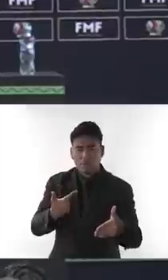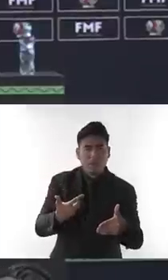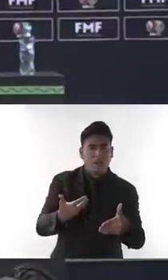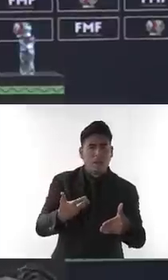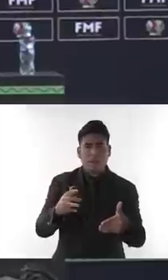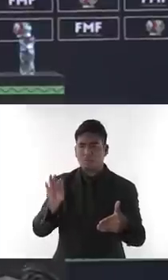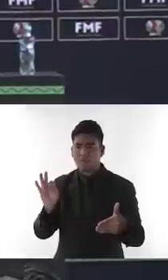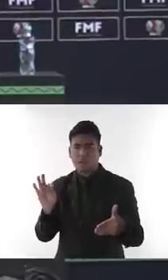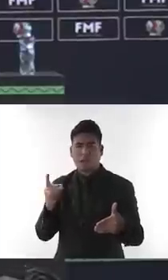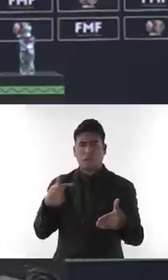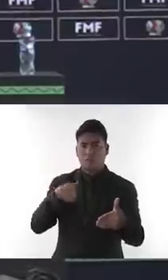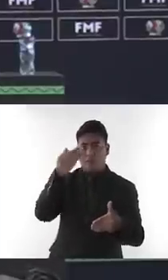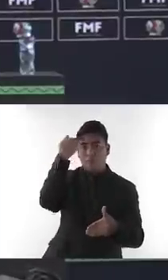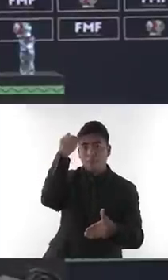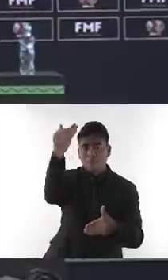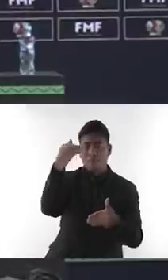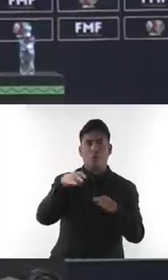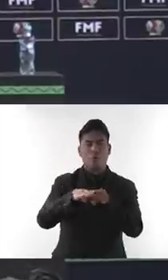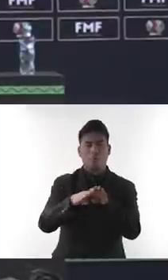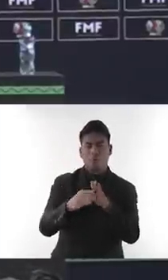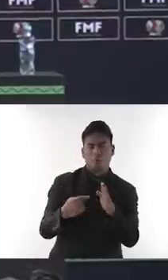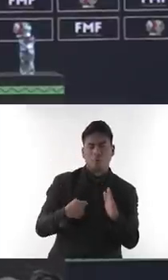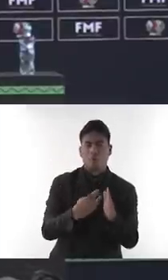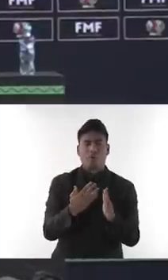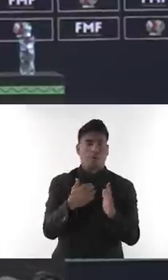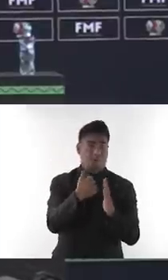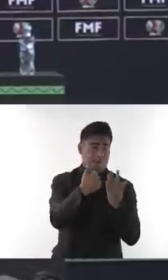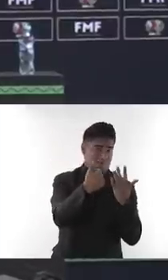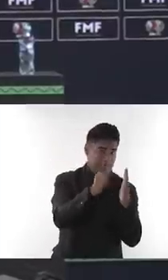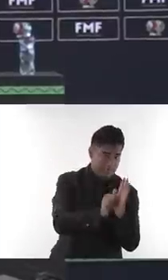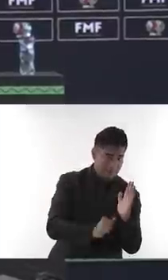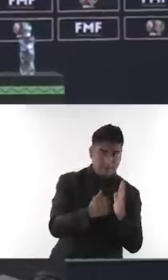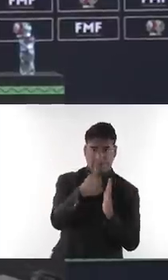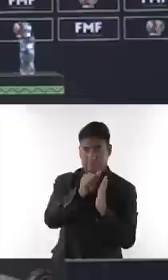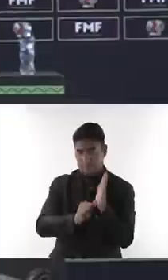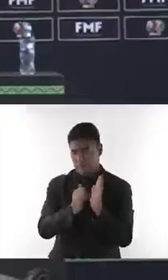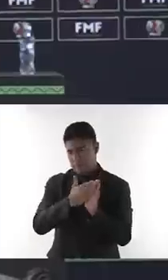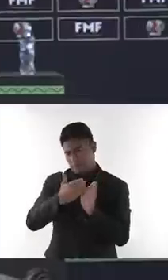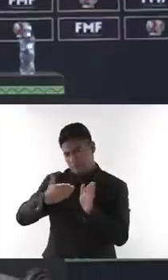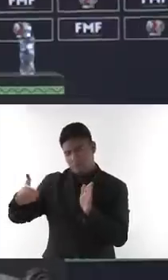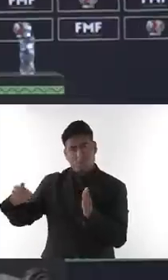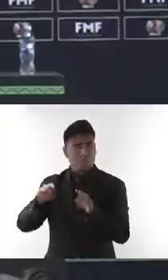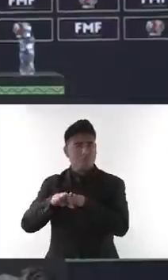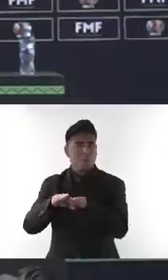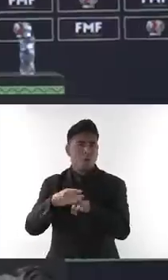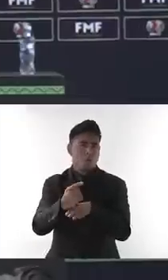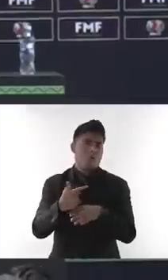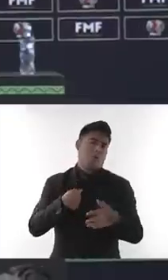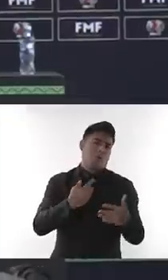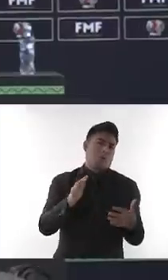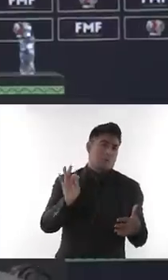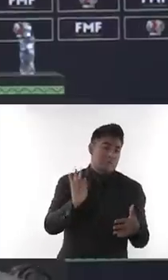semestral. ¿Cuáles serán esos candados para los objetivos que tendrán que cumplir cada uno de sus objetivos?